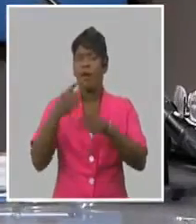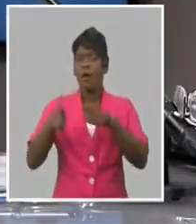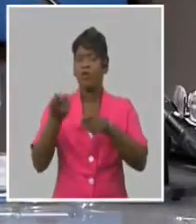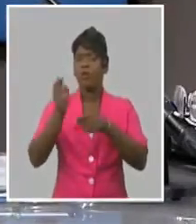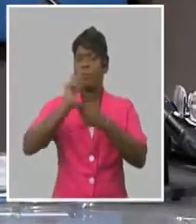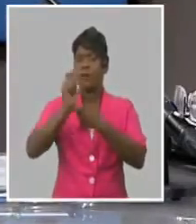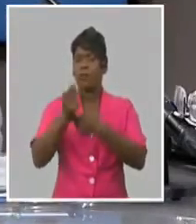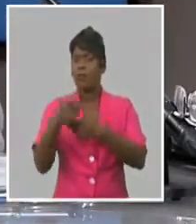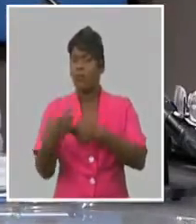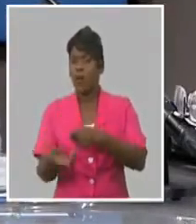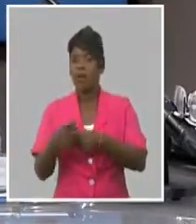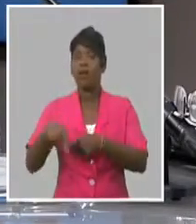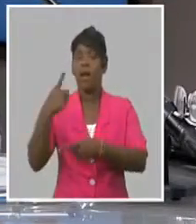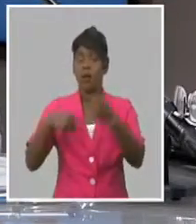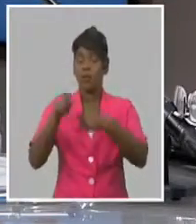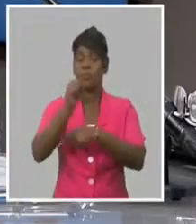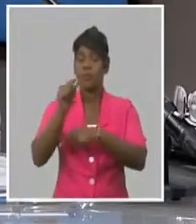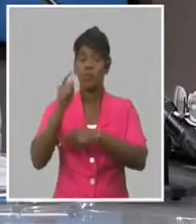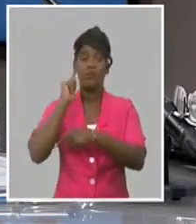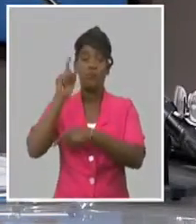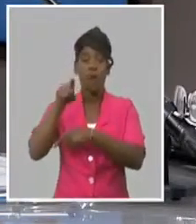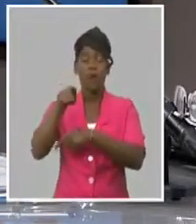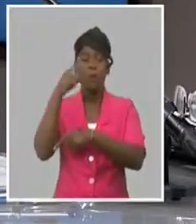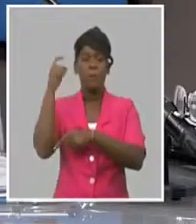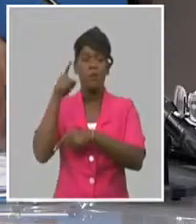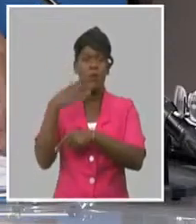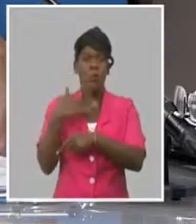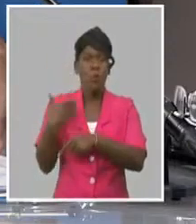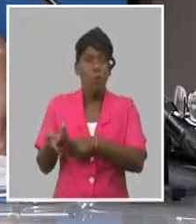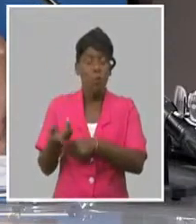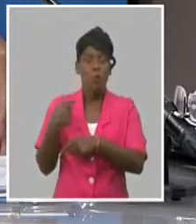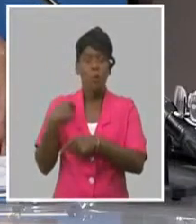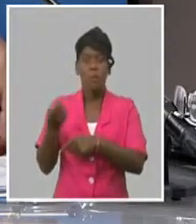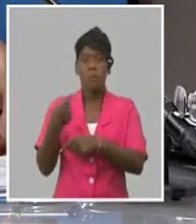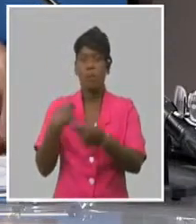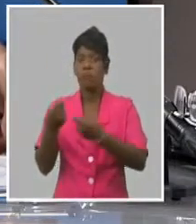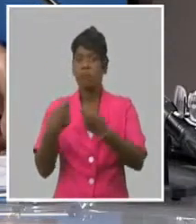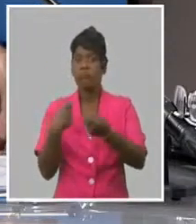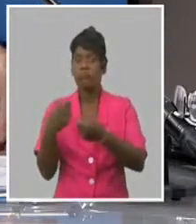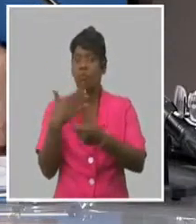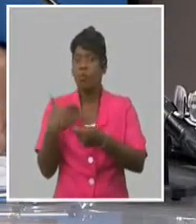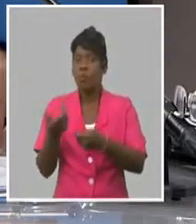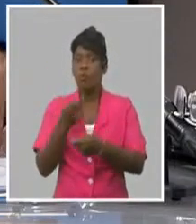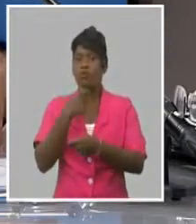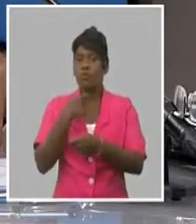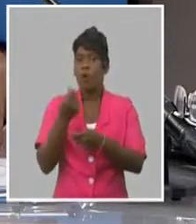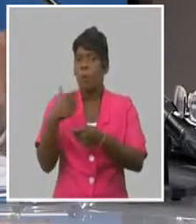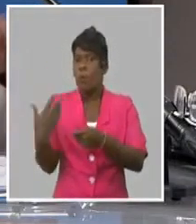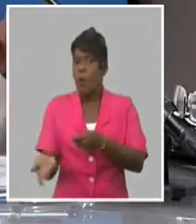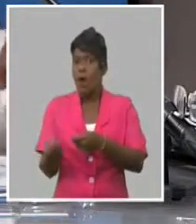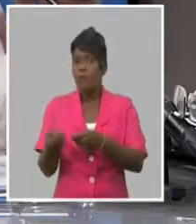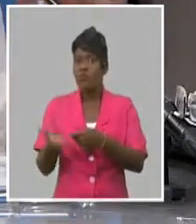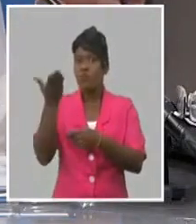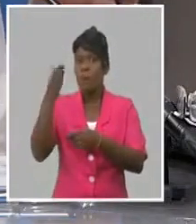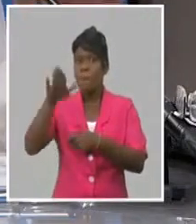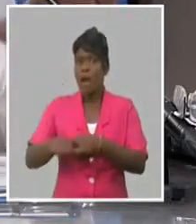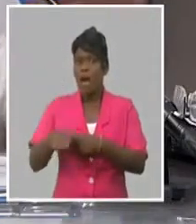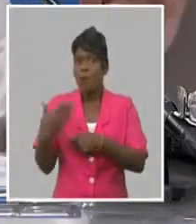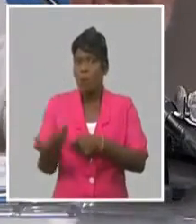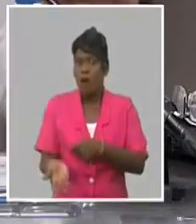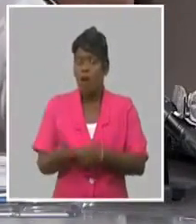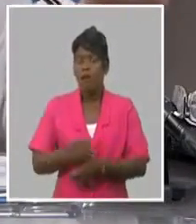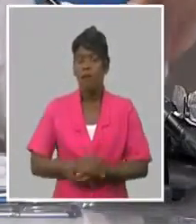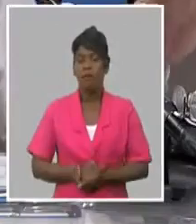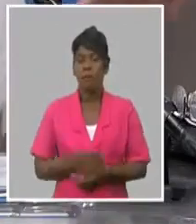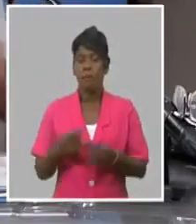los campesinos de qué va a pasar con su, qué va a pasar con sus precios. Y lo único que le podemos